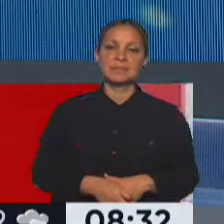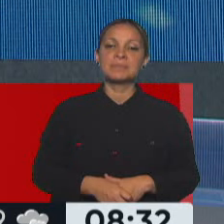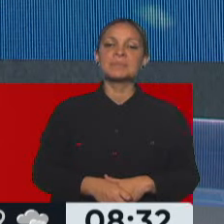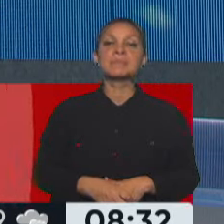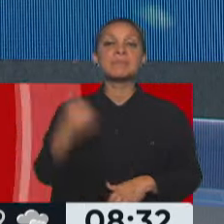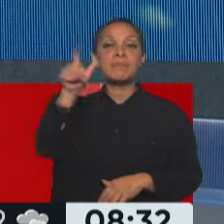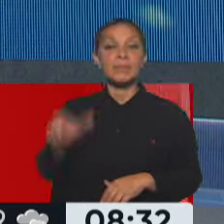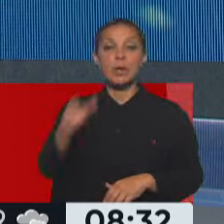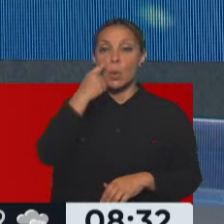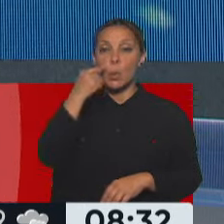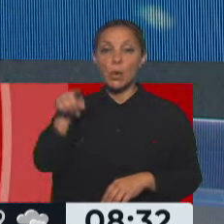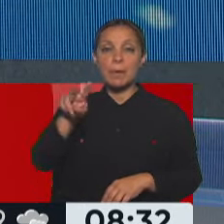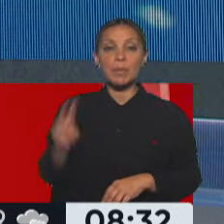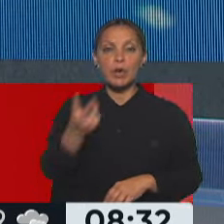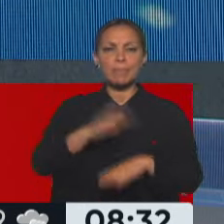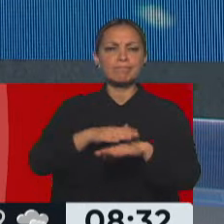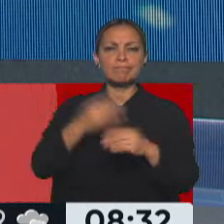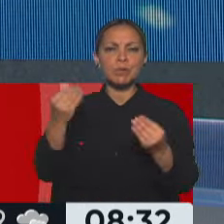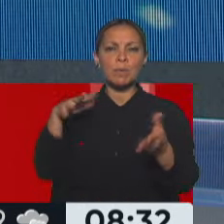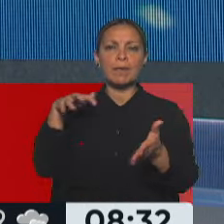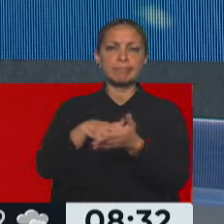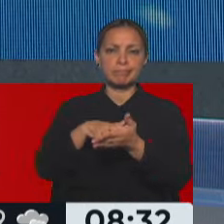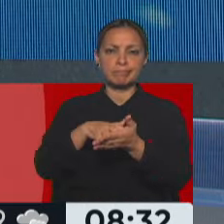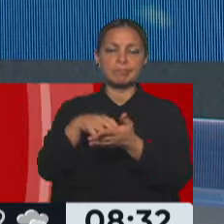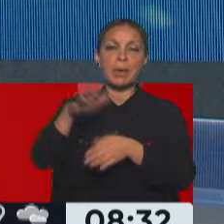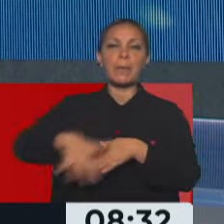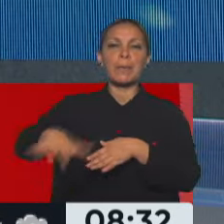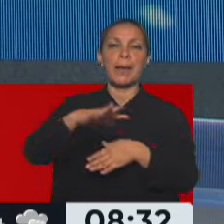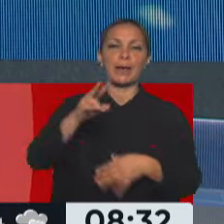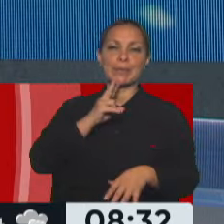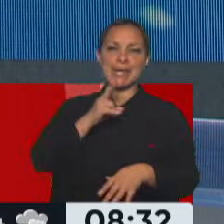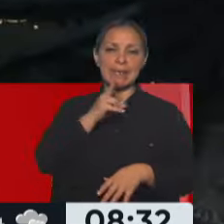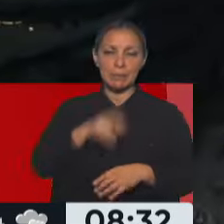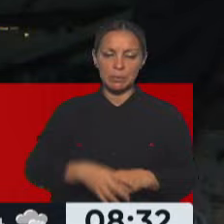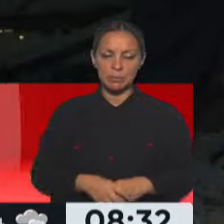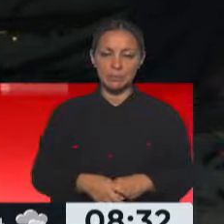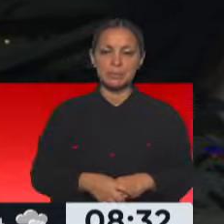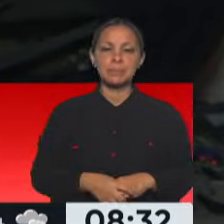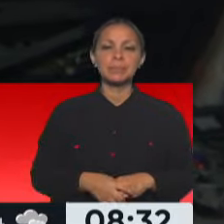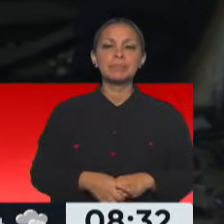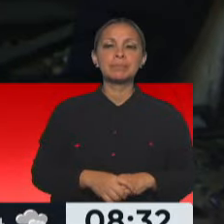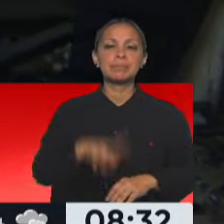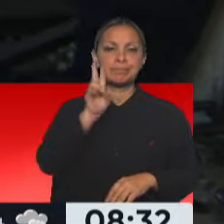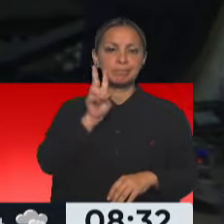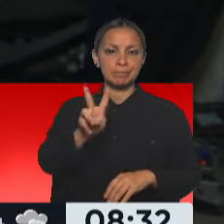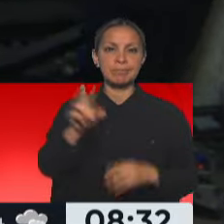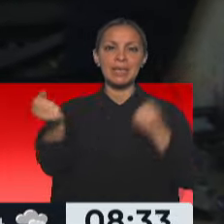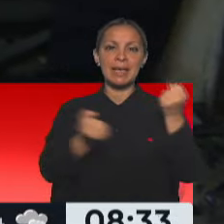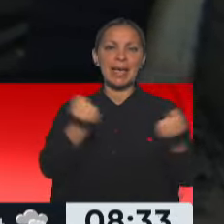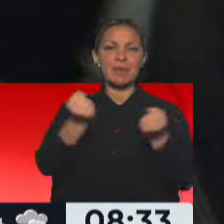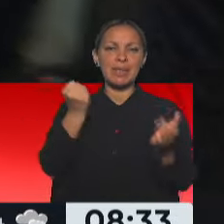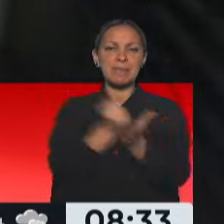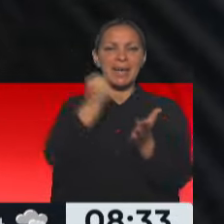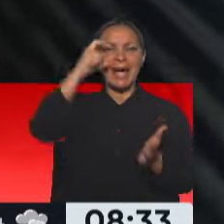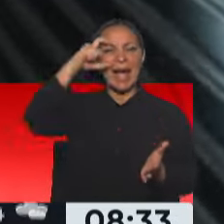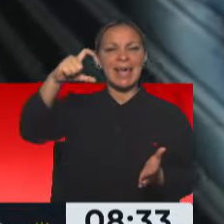Murió un hombre por un choque en el barrio porteño de Villa Crespo. Allí está trabajando Laura Mayoki. Así quedó la camioneta, la EcoSport, que se cruzó